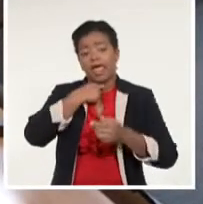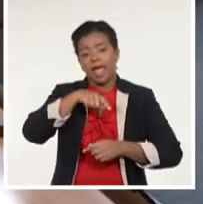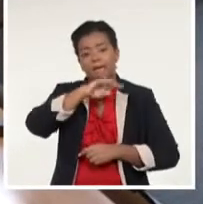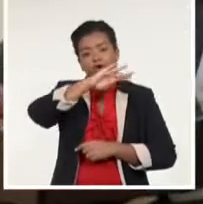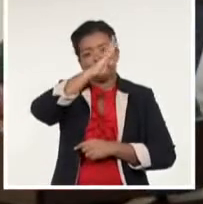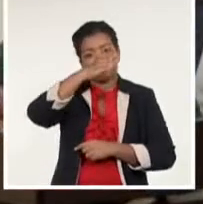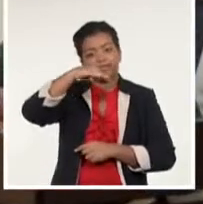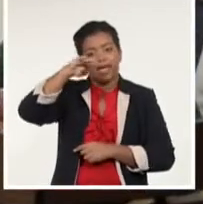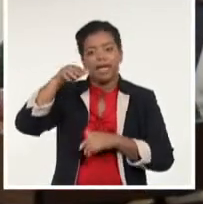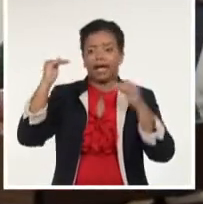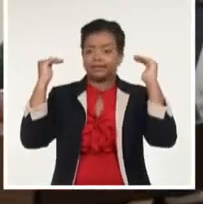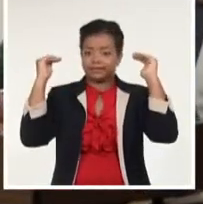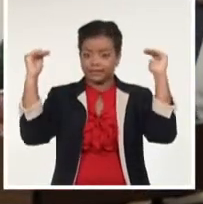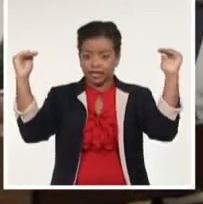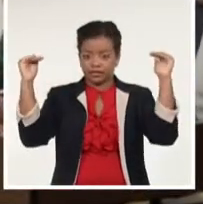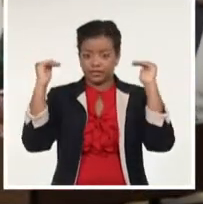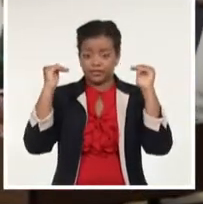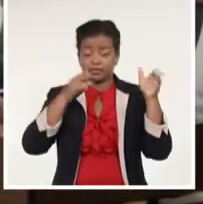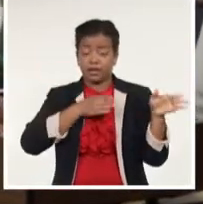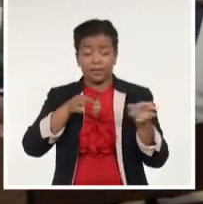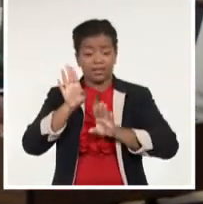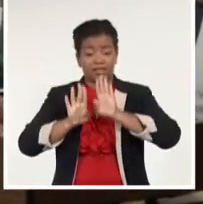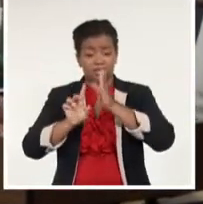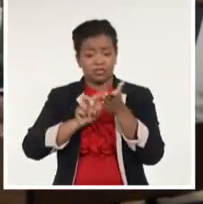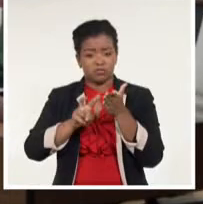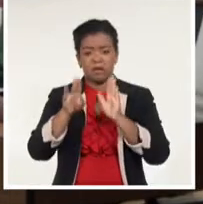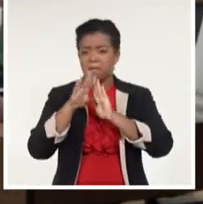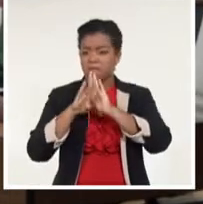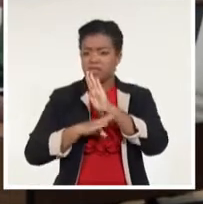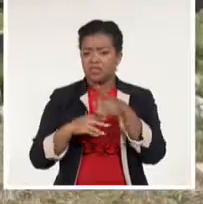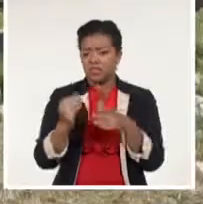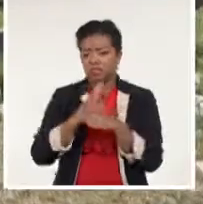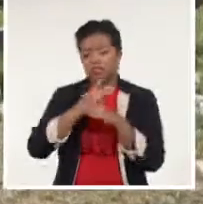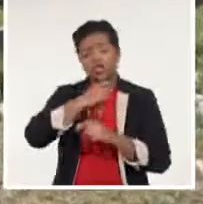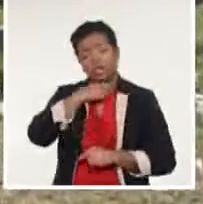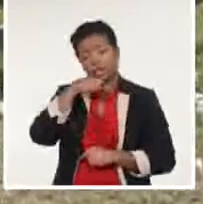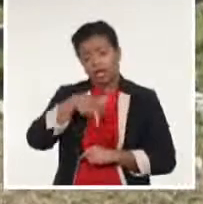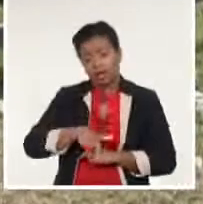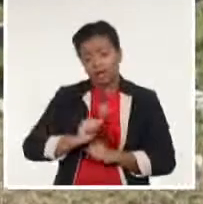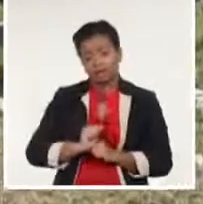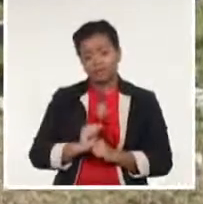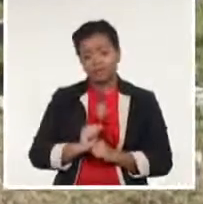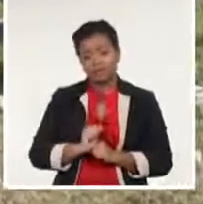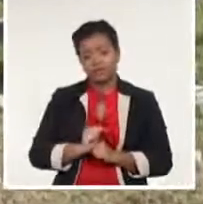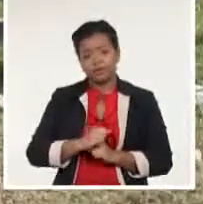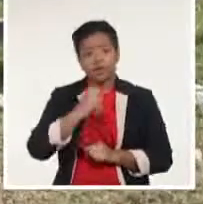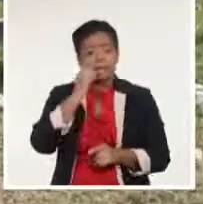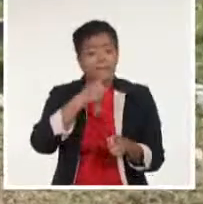Mientras, el Consejo de Defensa Provincial adopta varias medidas, entre ellas acercar